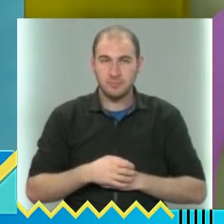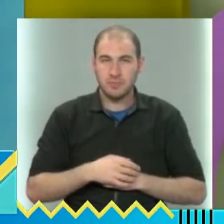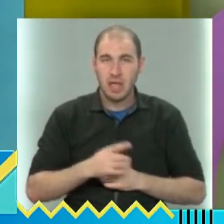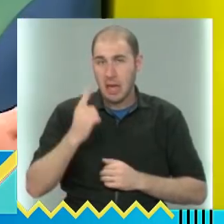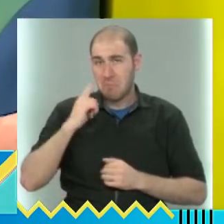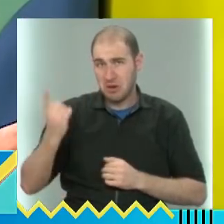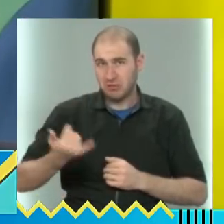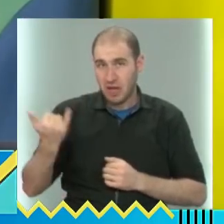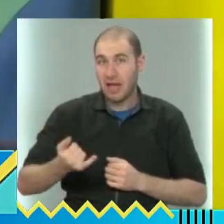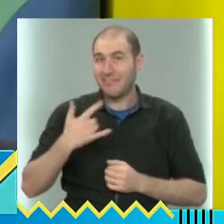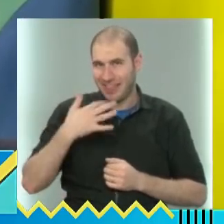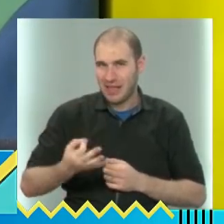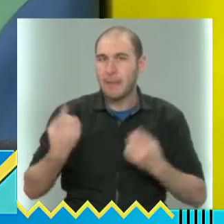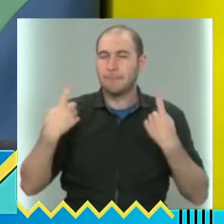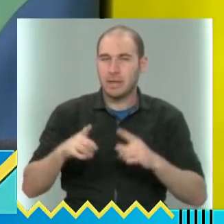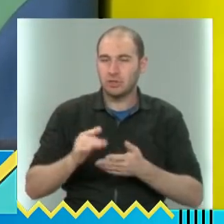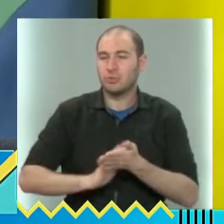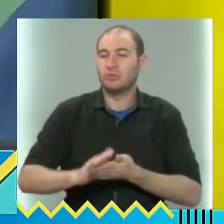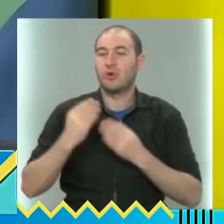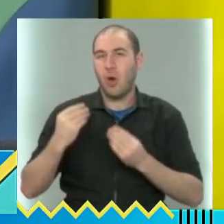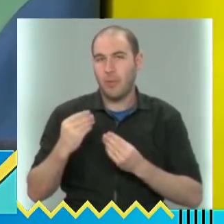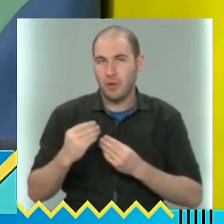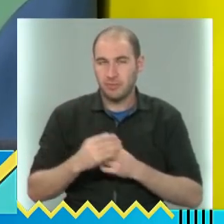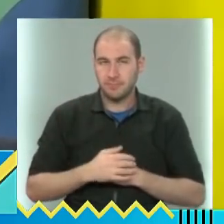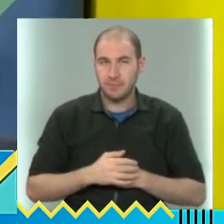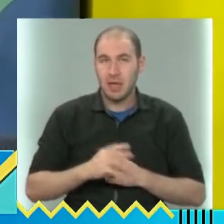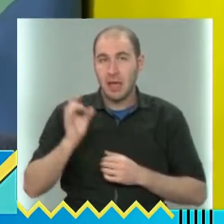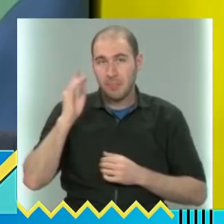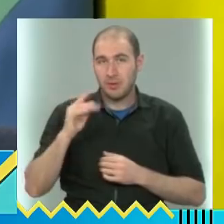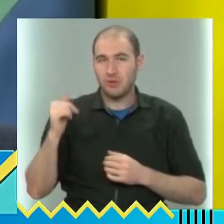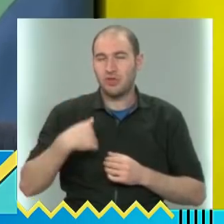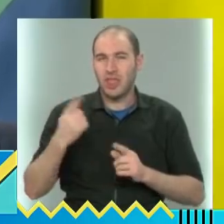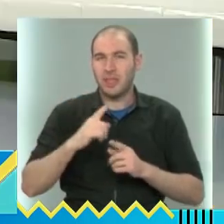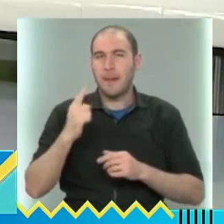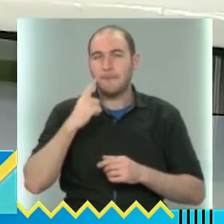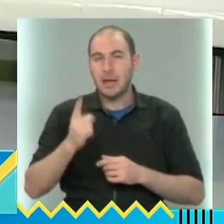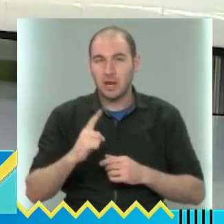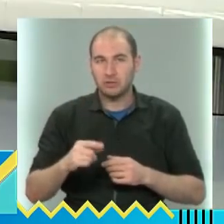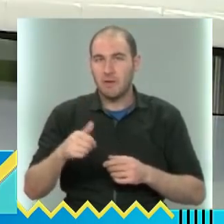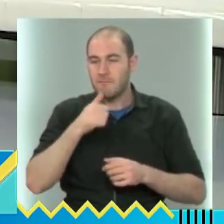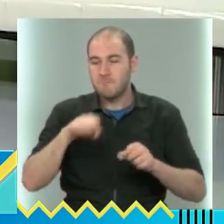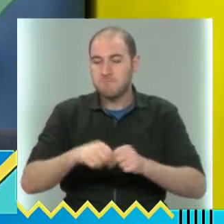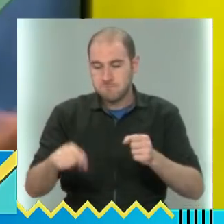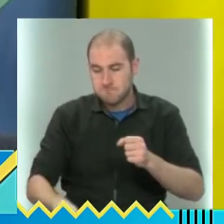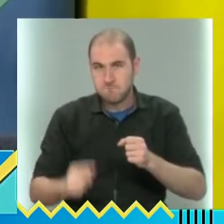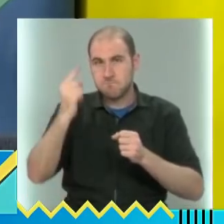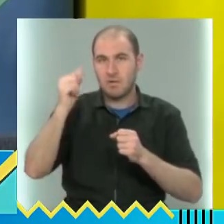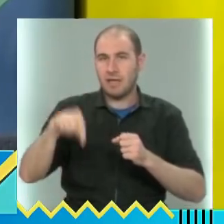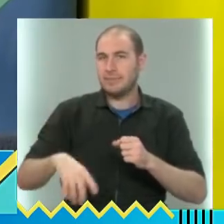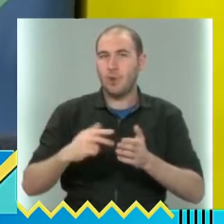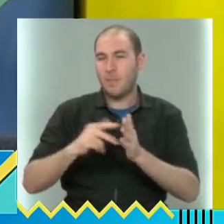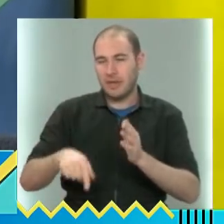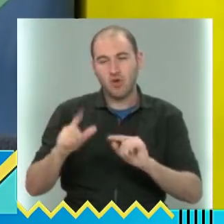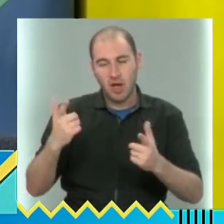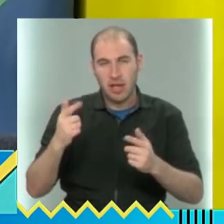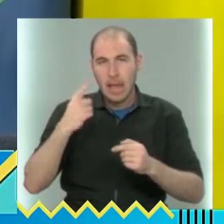¿el riesgo existe? Sí. Ahora, ¿cómo nosotros lo resolvemos? Y discúlpame, y no me refiero al riesgo de la fractura desde abajo, ese riesgo no existe.